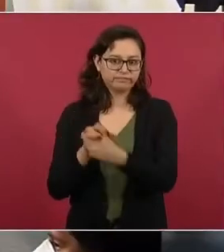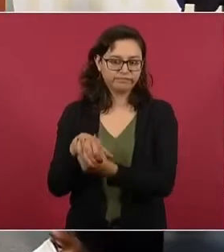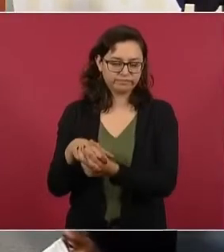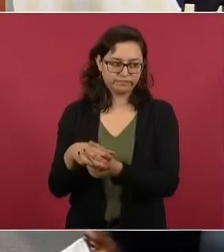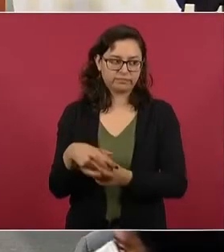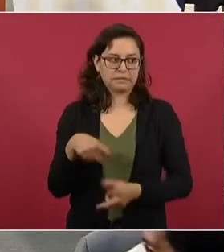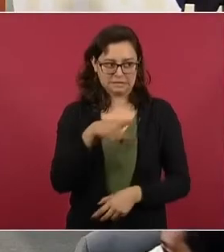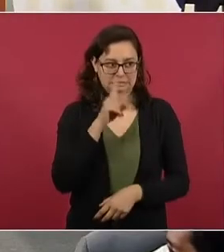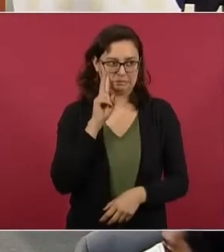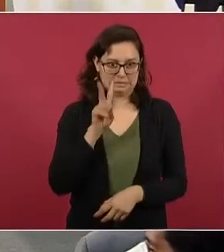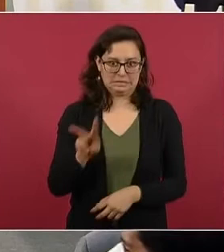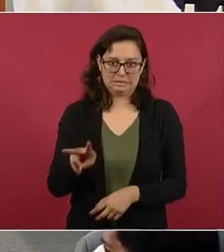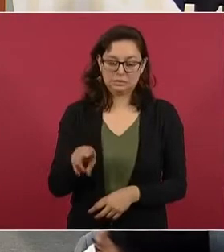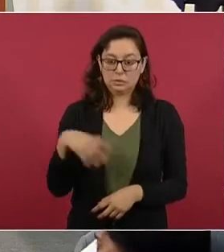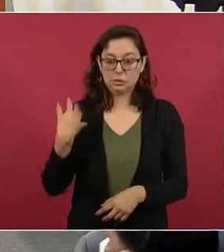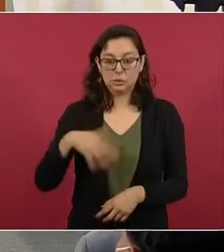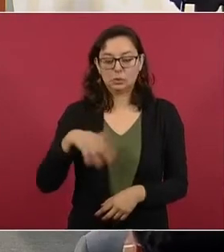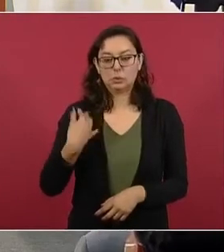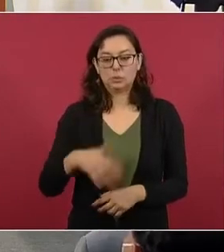Bueno,